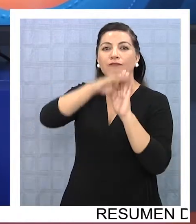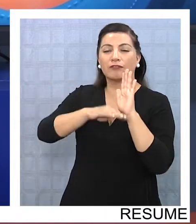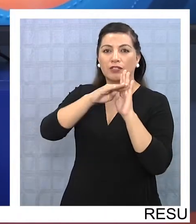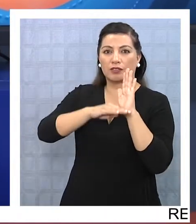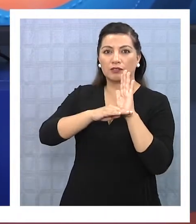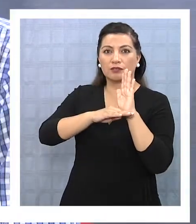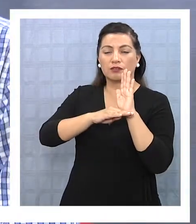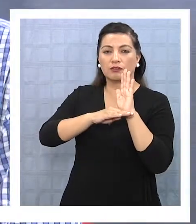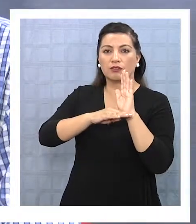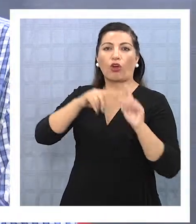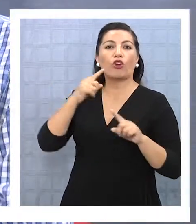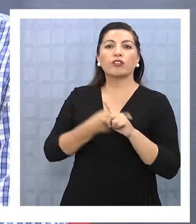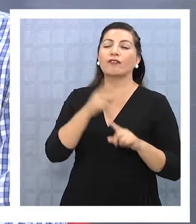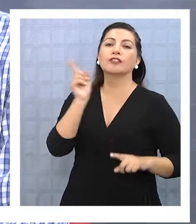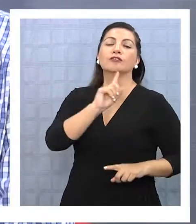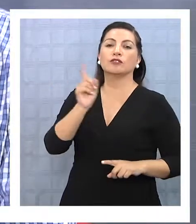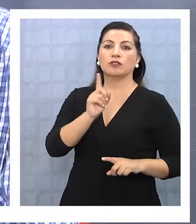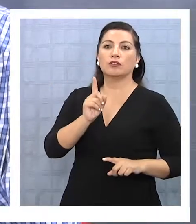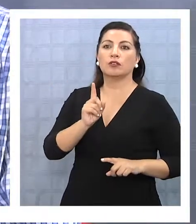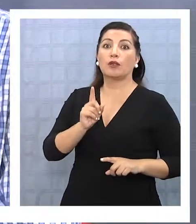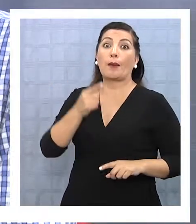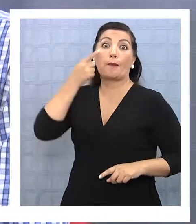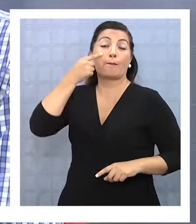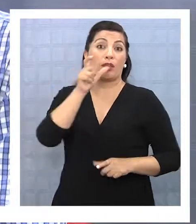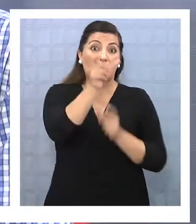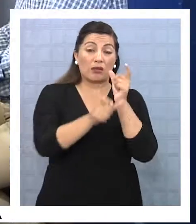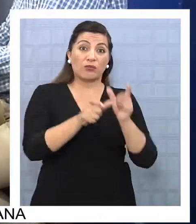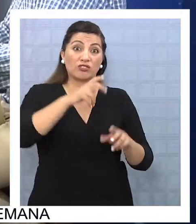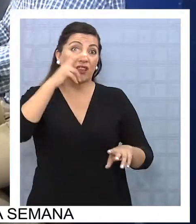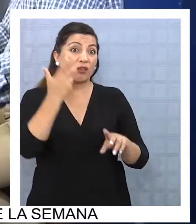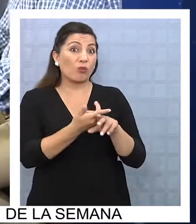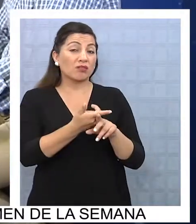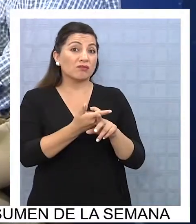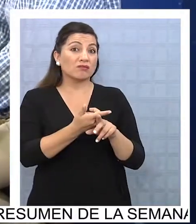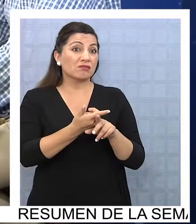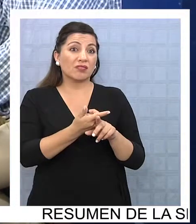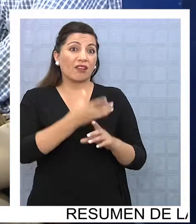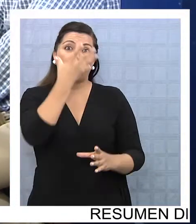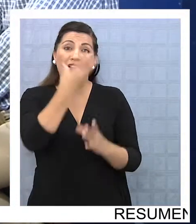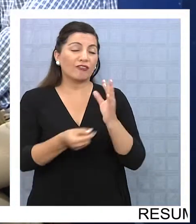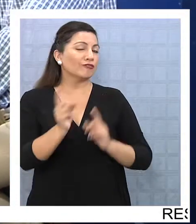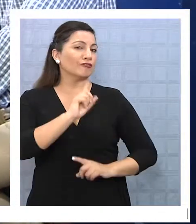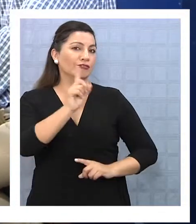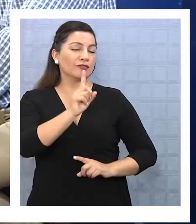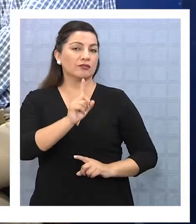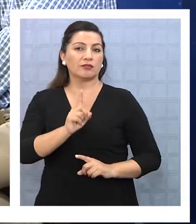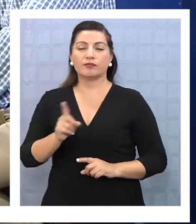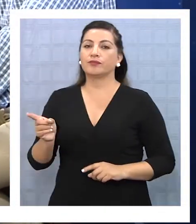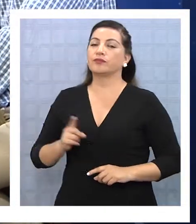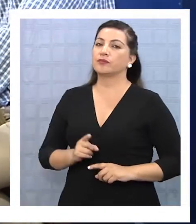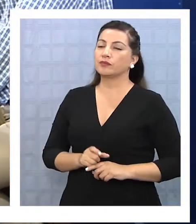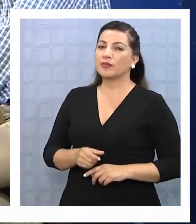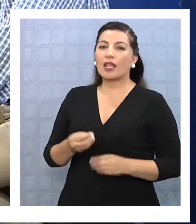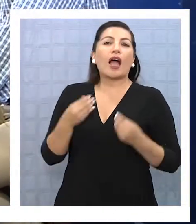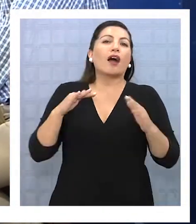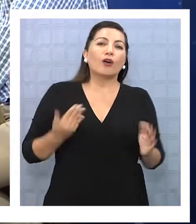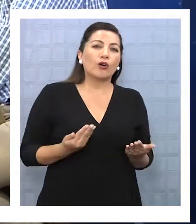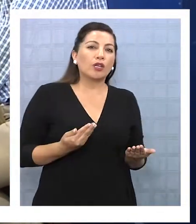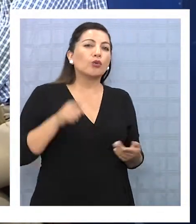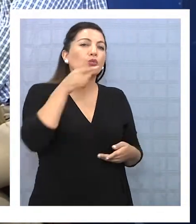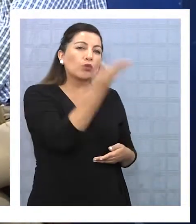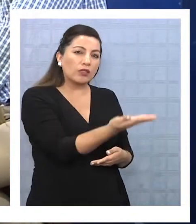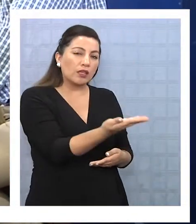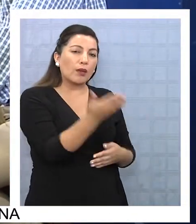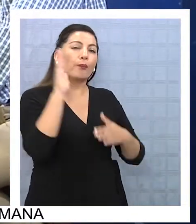víctimas de la delincuencia. Pero no se les acabó la fiesta a los delincuentes, digamos. No, o sea, la fiesta, es difícil que se les termine. Sí, la fiesta. Y ahora, ¿qué promete